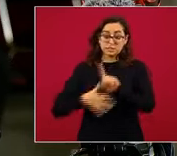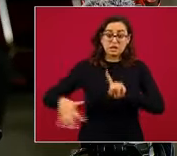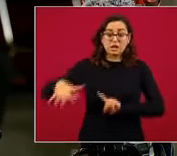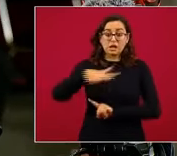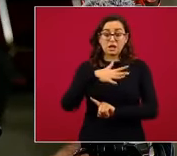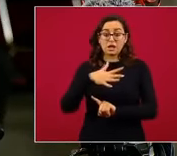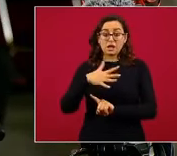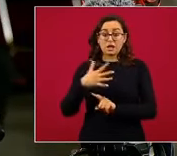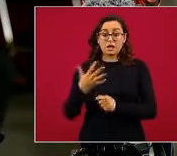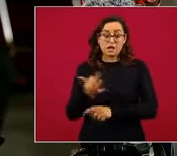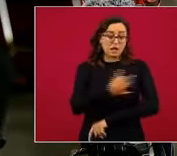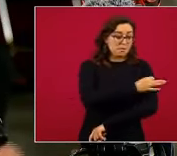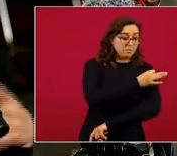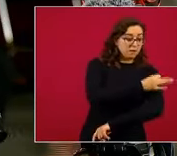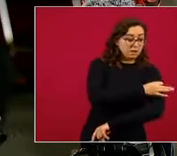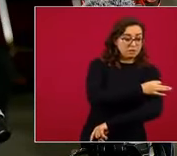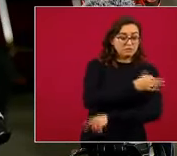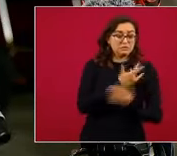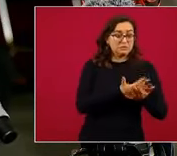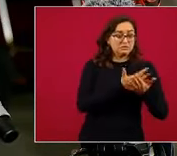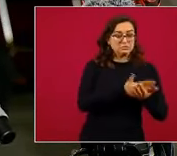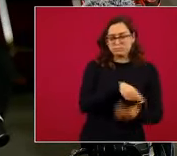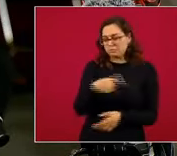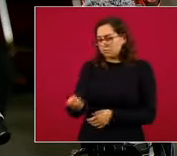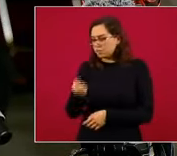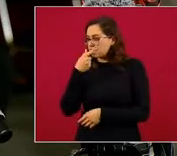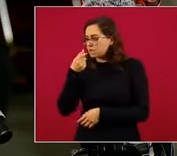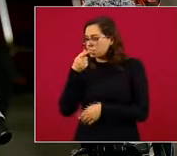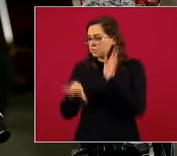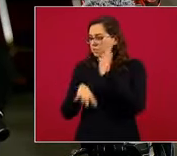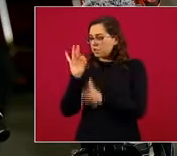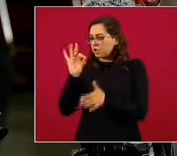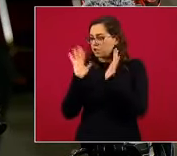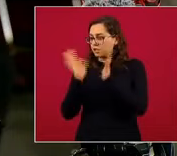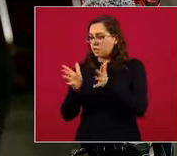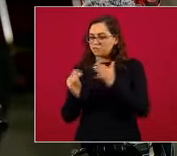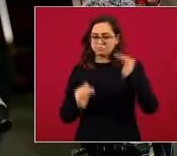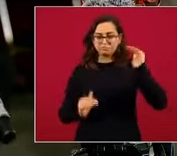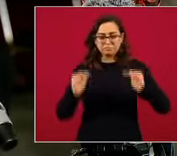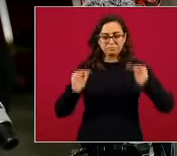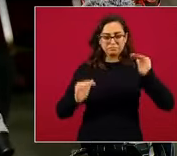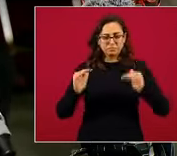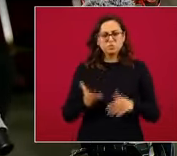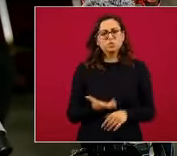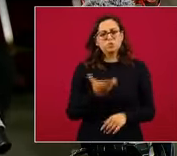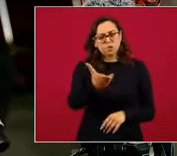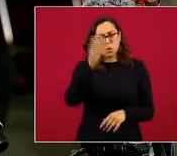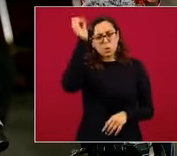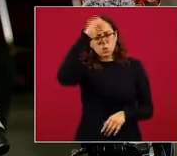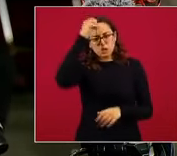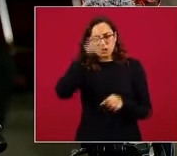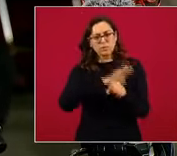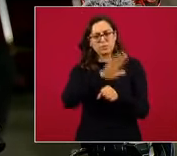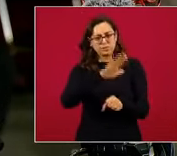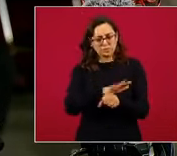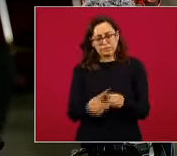tiene versus las vacunas. ¿Cuál sería la opinión que usted tiene al respecto? Y doctora Lomía, ¿cuáles serían